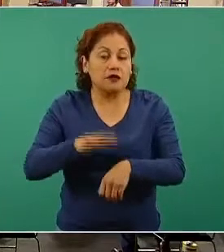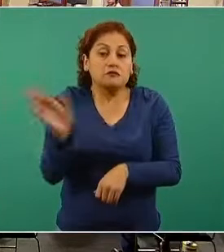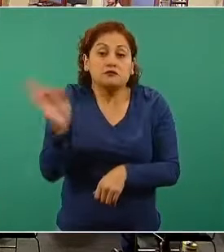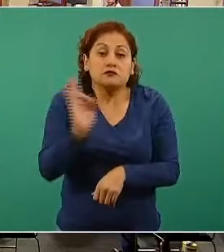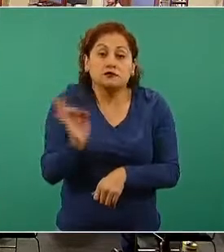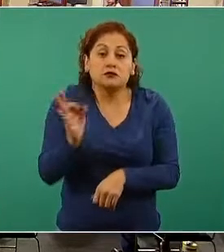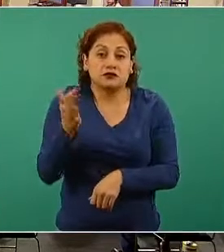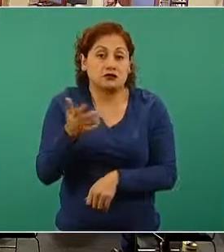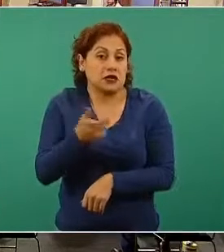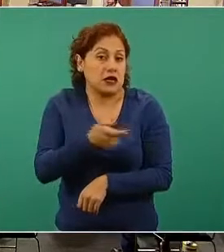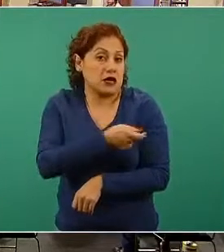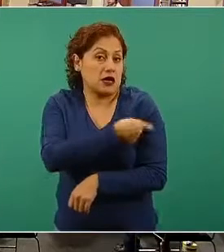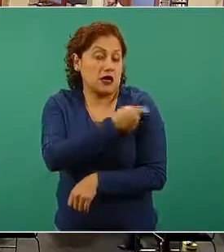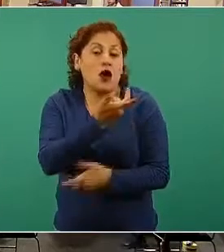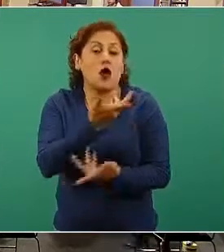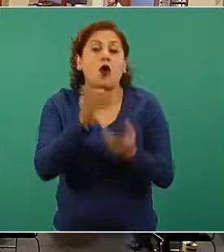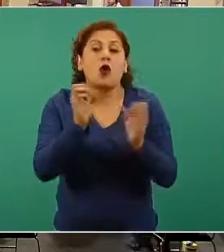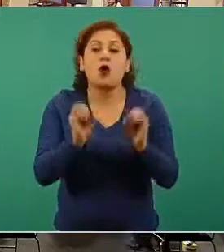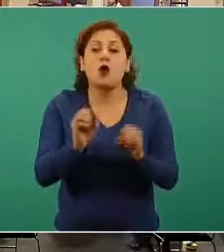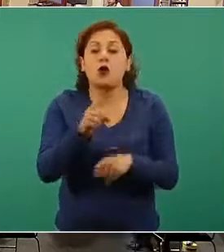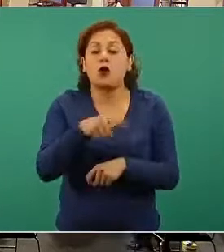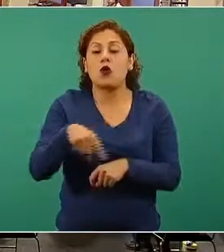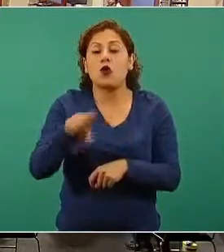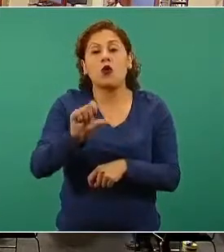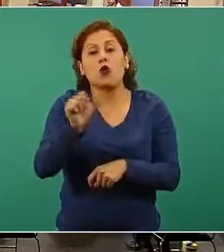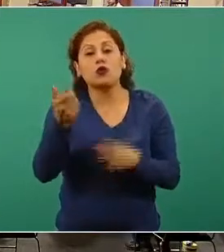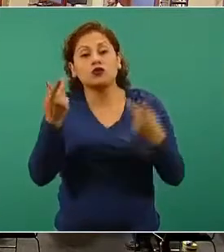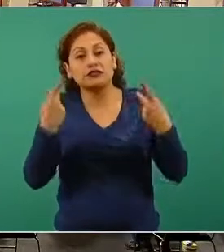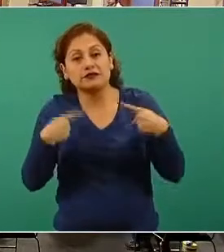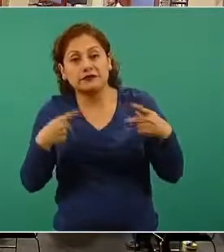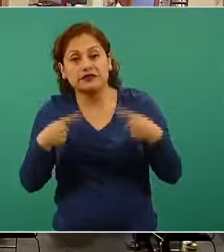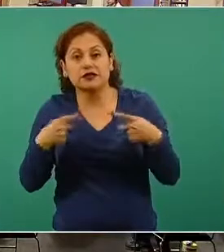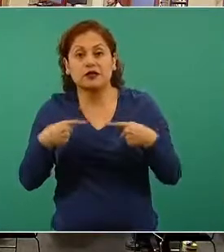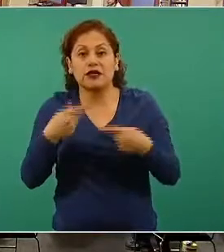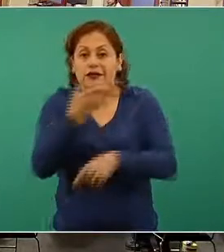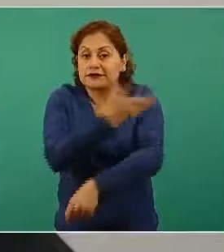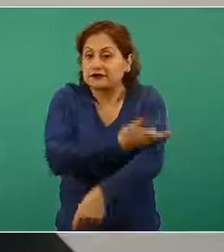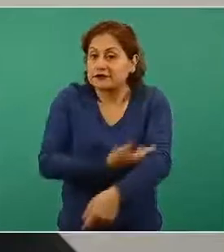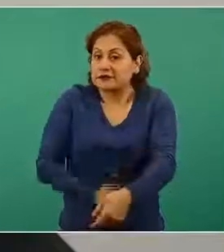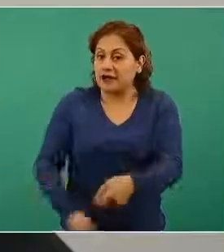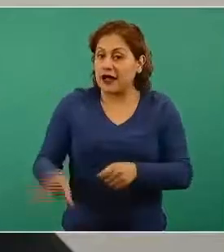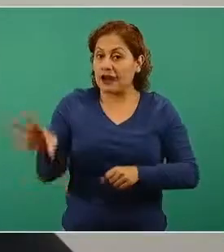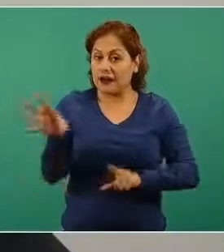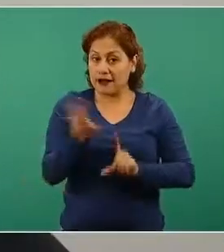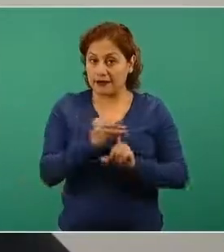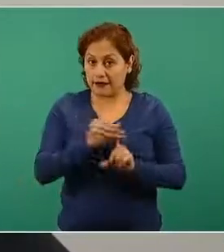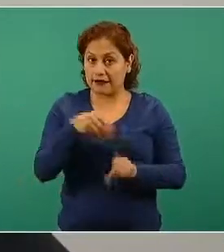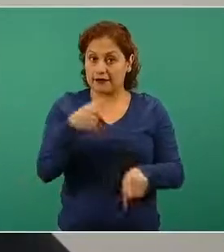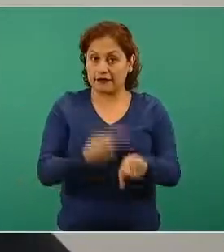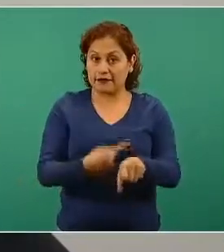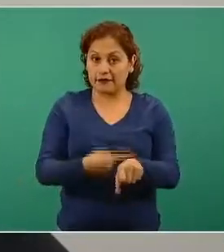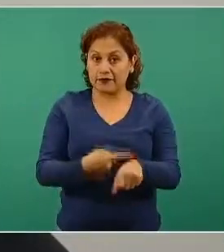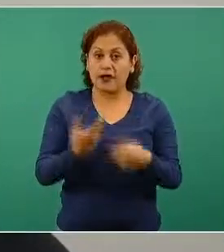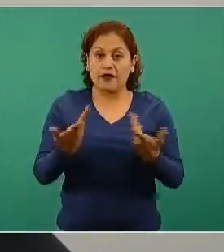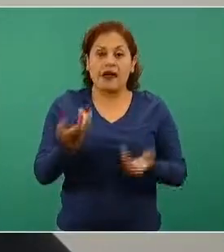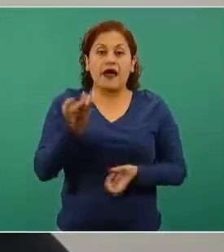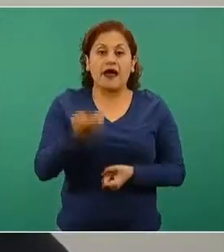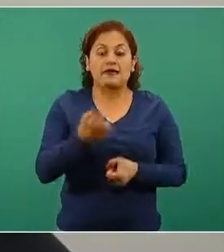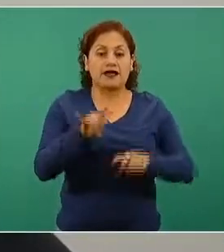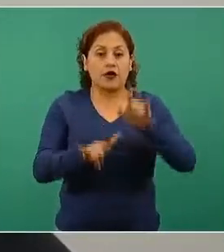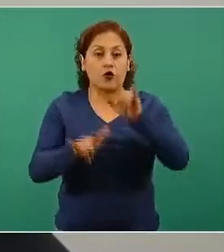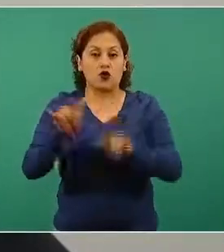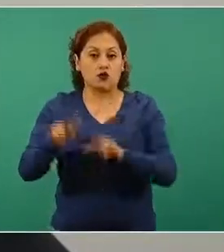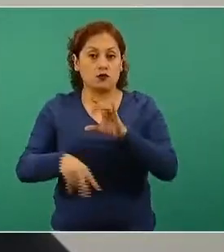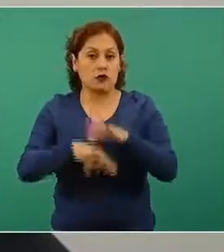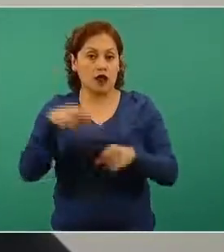al proceso de brotes y al proceso epidémico, pues entonces todavía no se inician los trabajos de reconversión